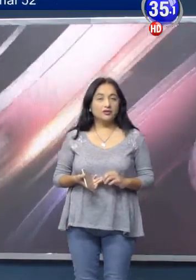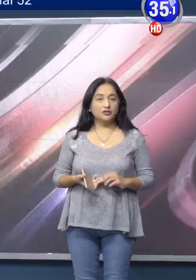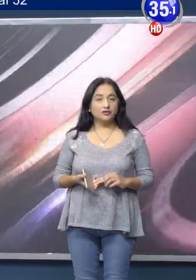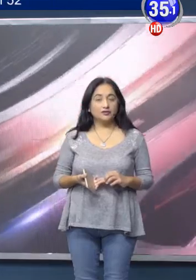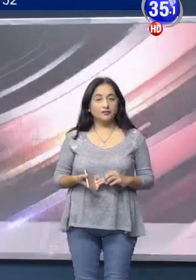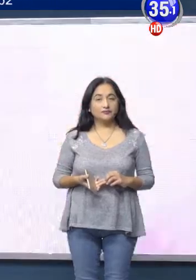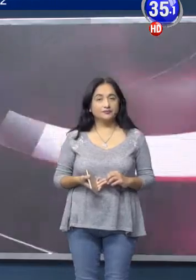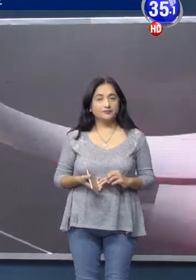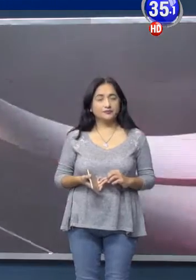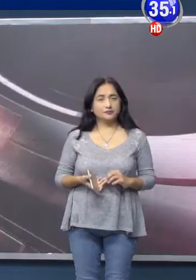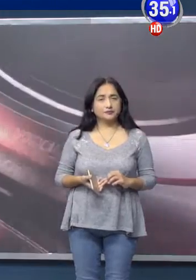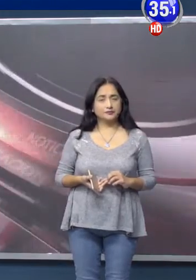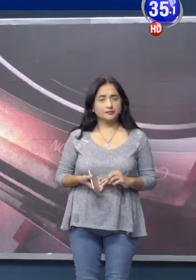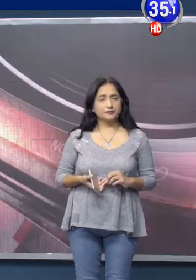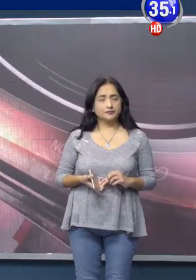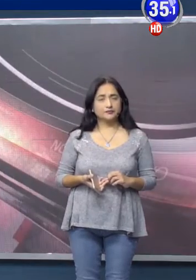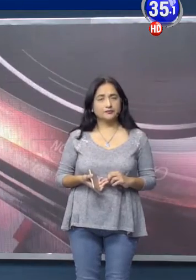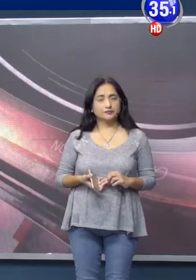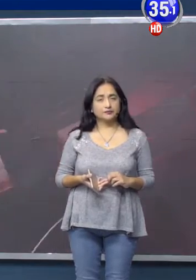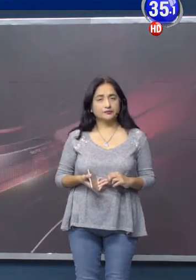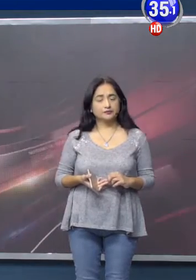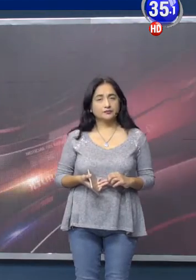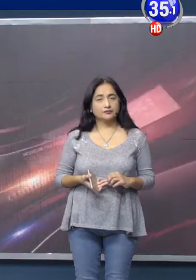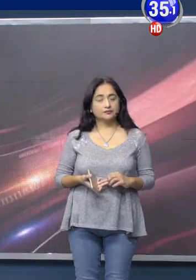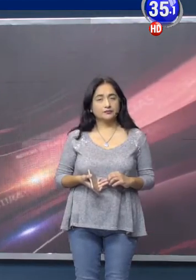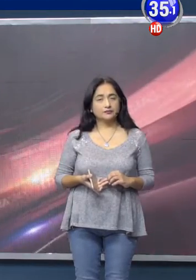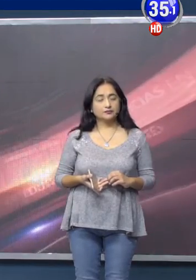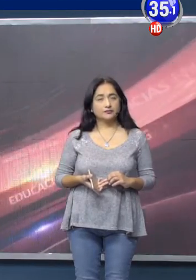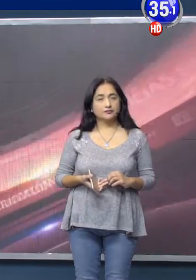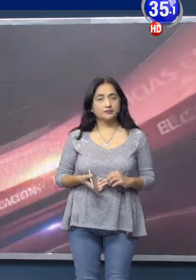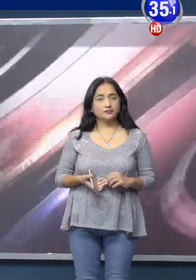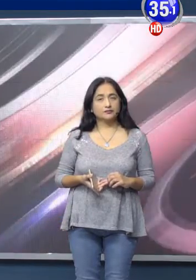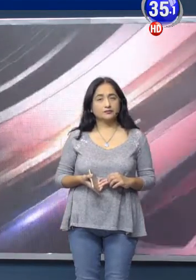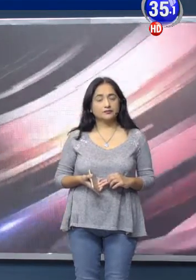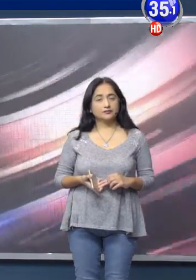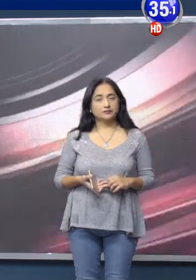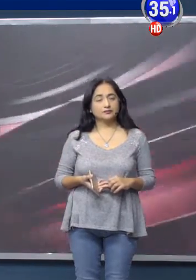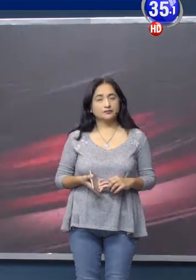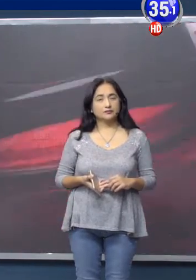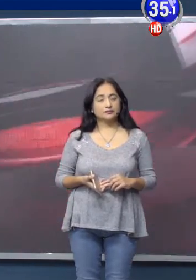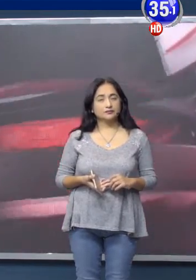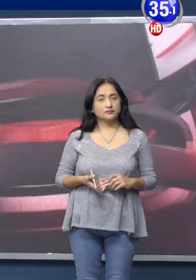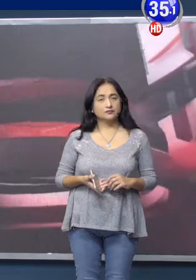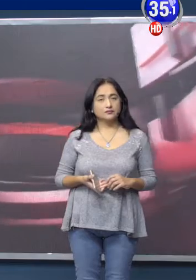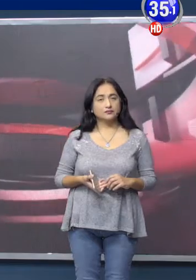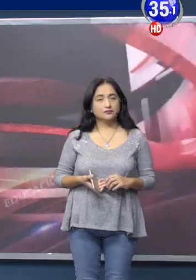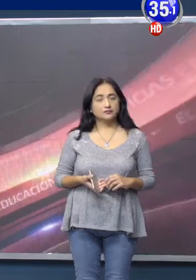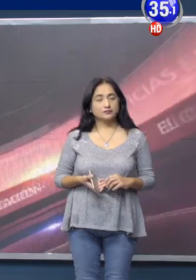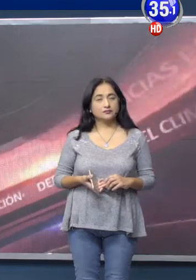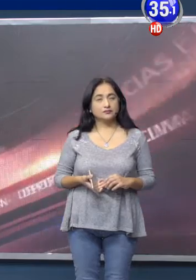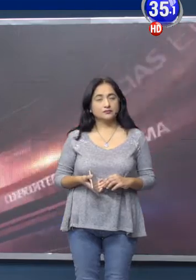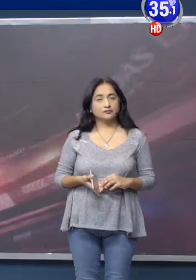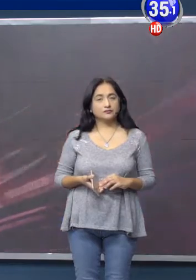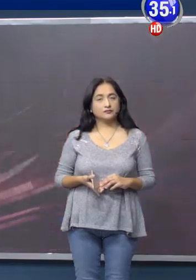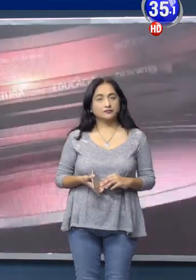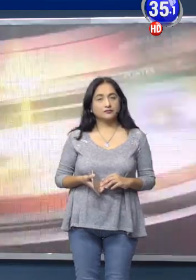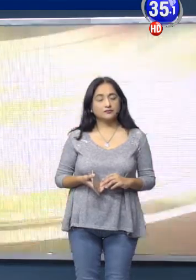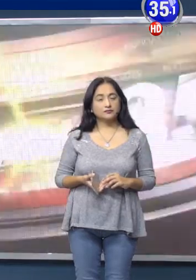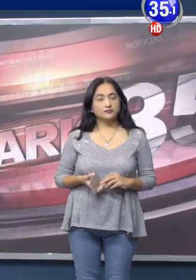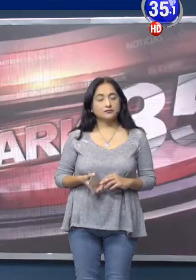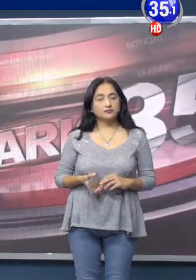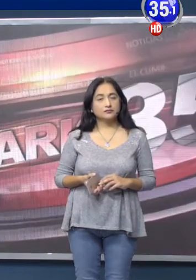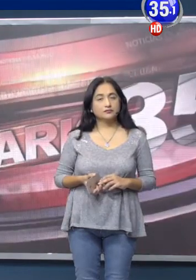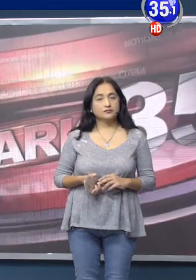los montos? Y justamente un pedido que le hemos hecho a la dirección administrativa